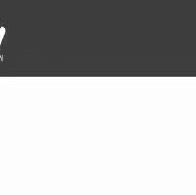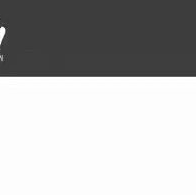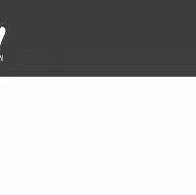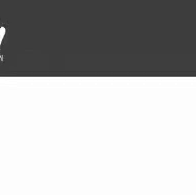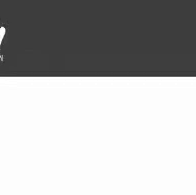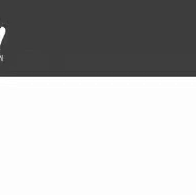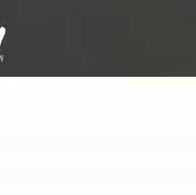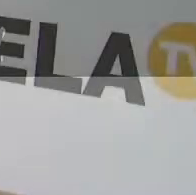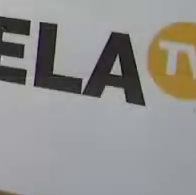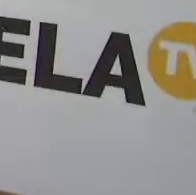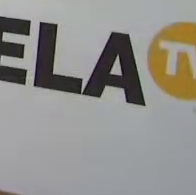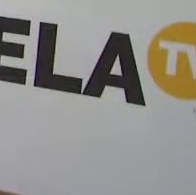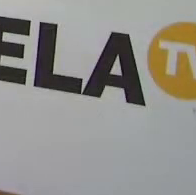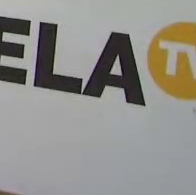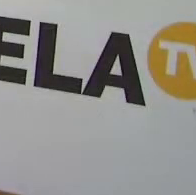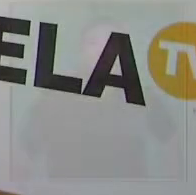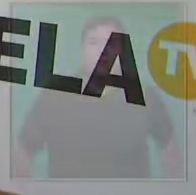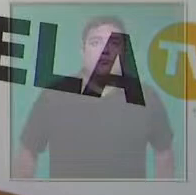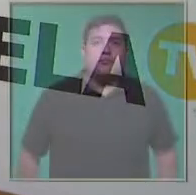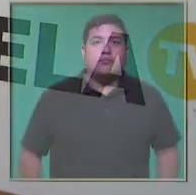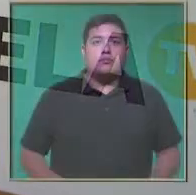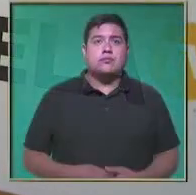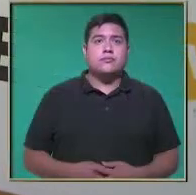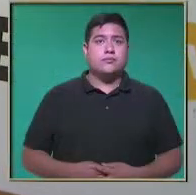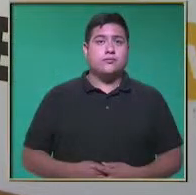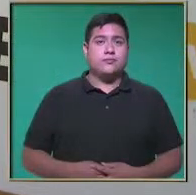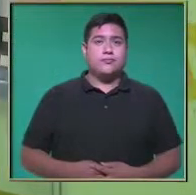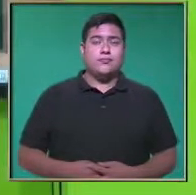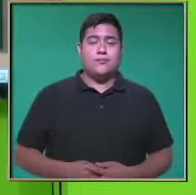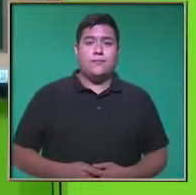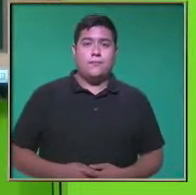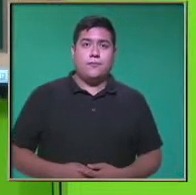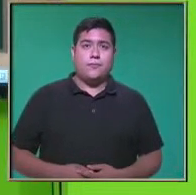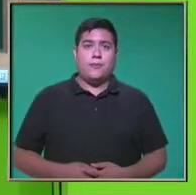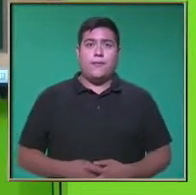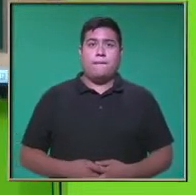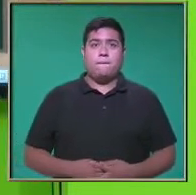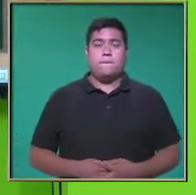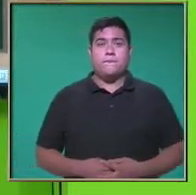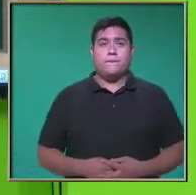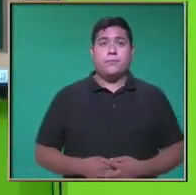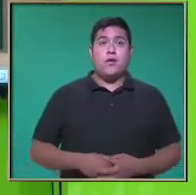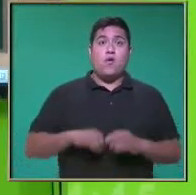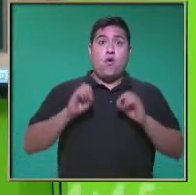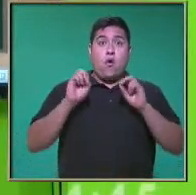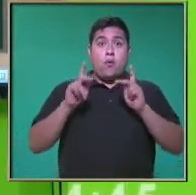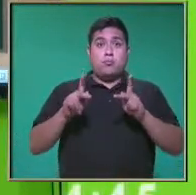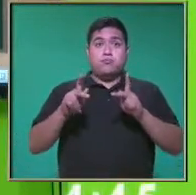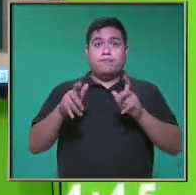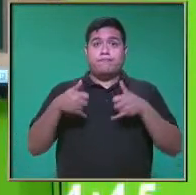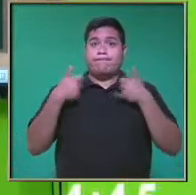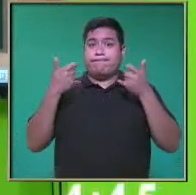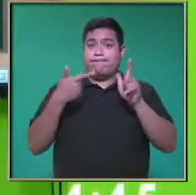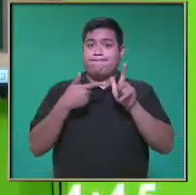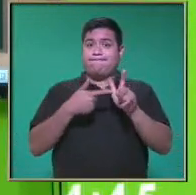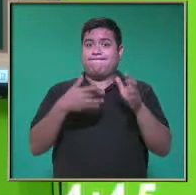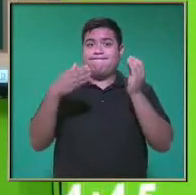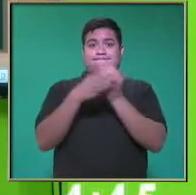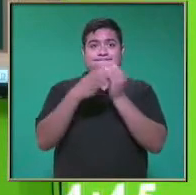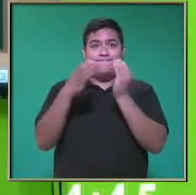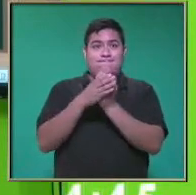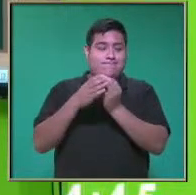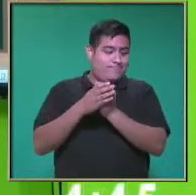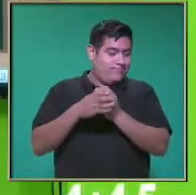Hola, Ok, class, let's continue. Vamos a continuar con la